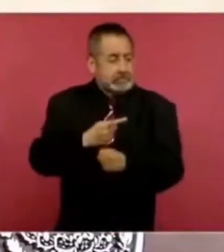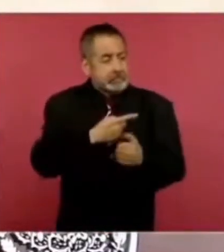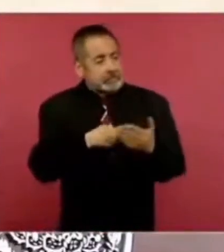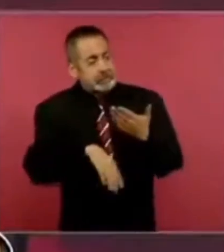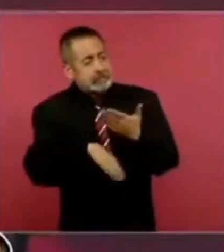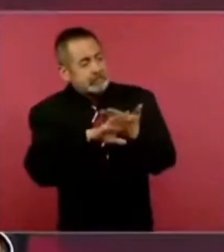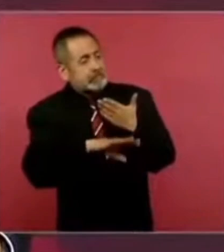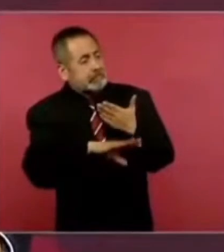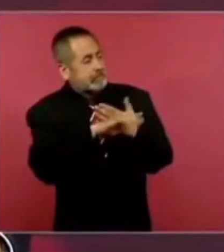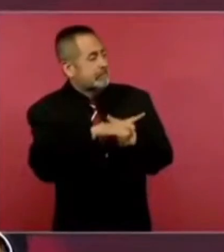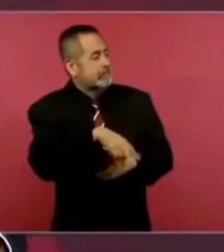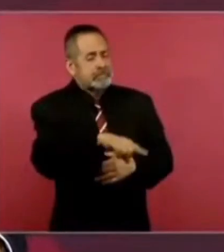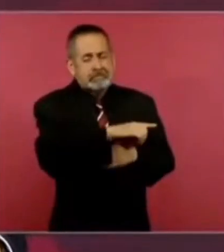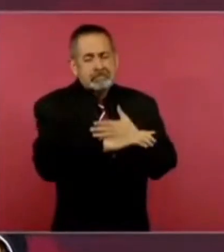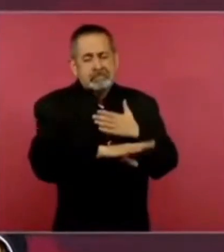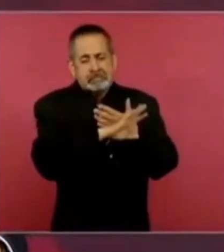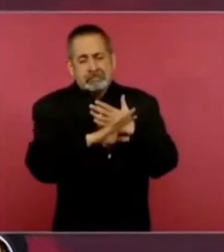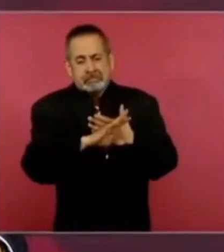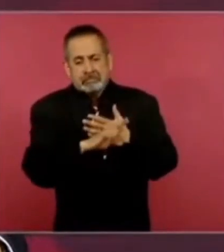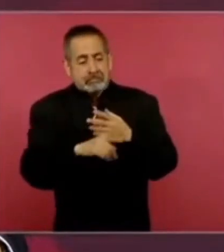muchísimos años,